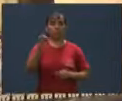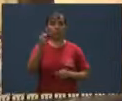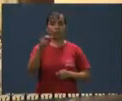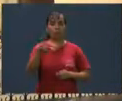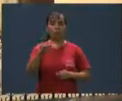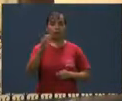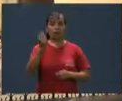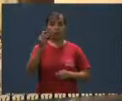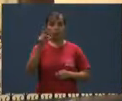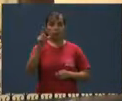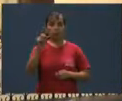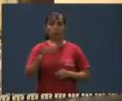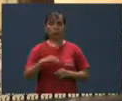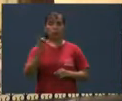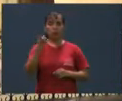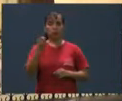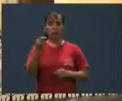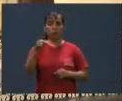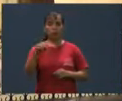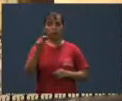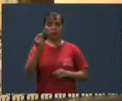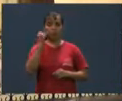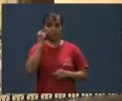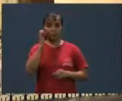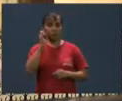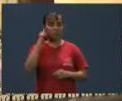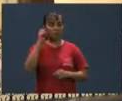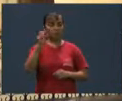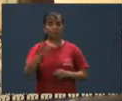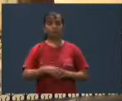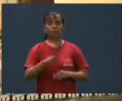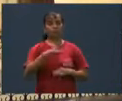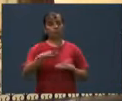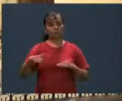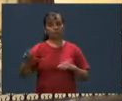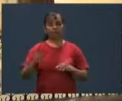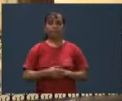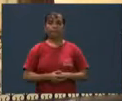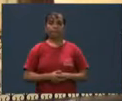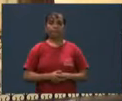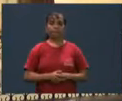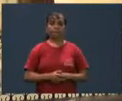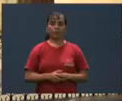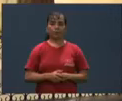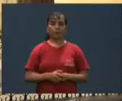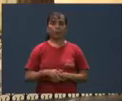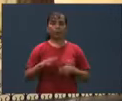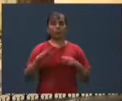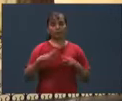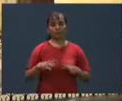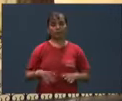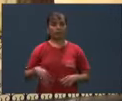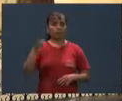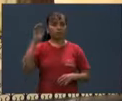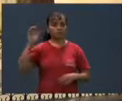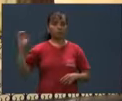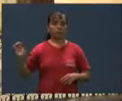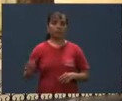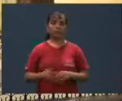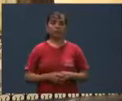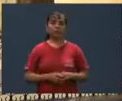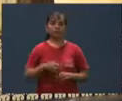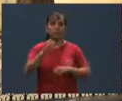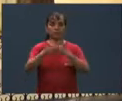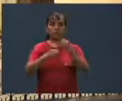Diego Quevedo, María Mercedes Vizcaíno, Antonio Vizcaíno. Por el eterno descanso de Felisa